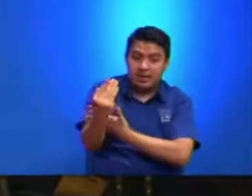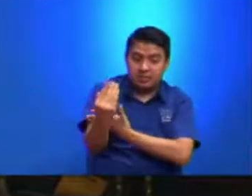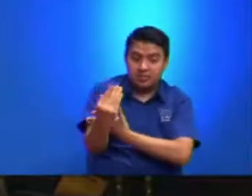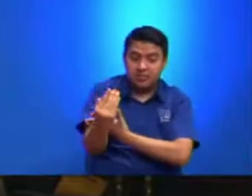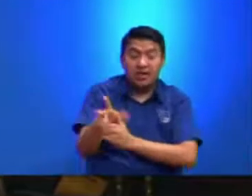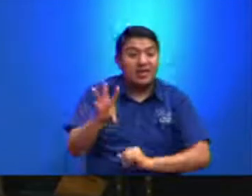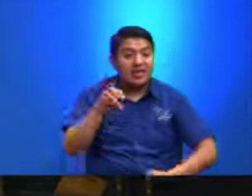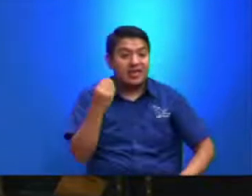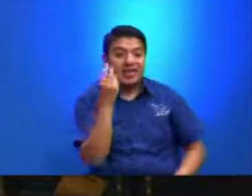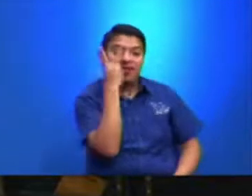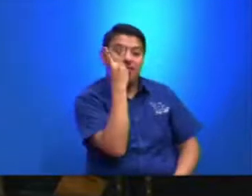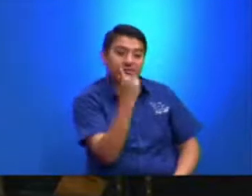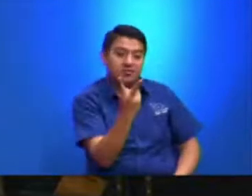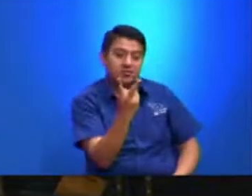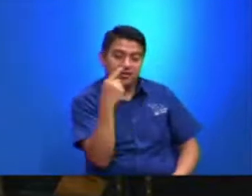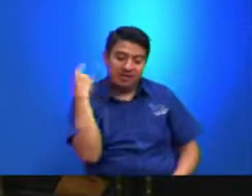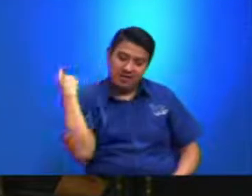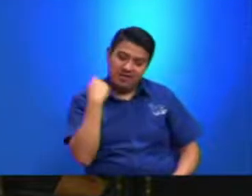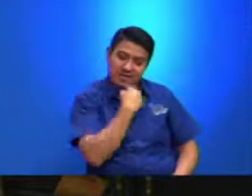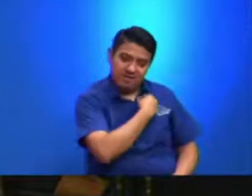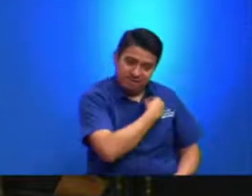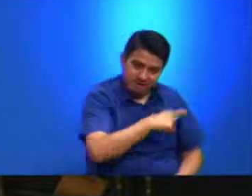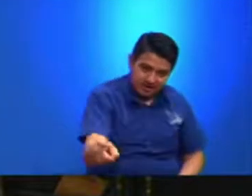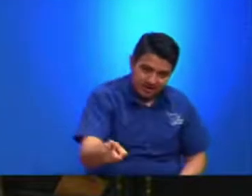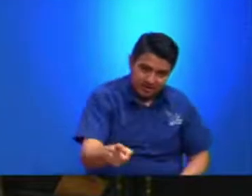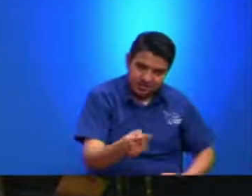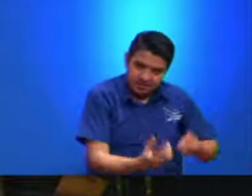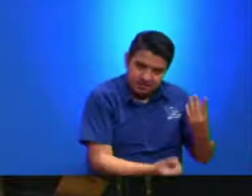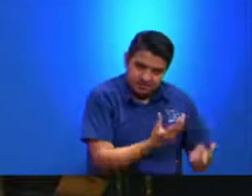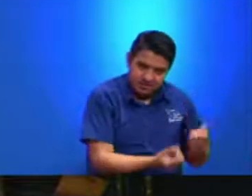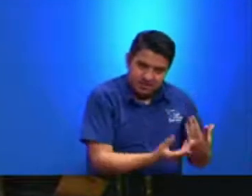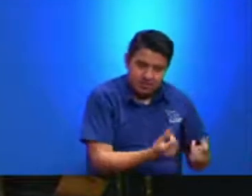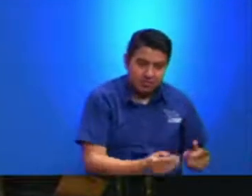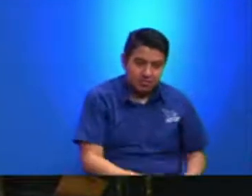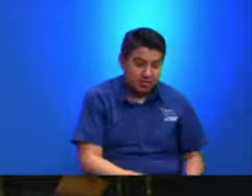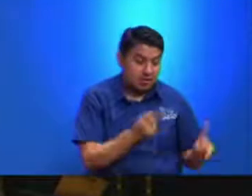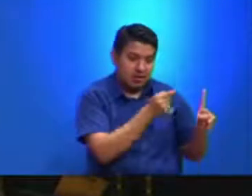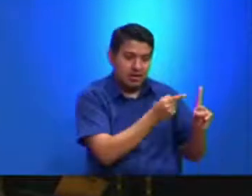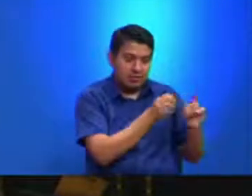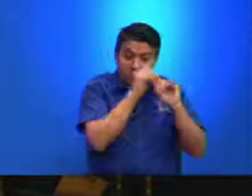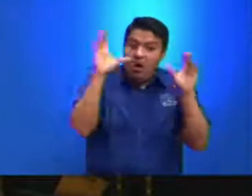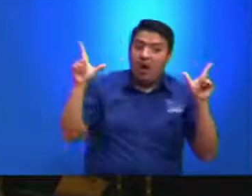dos ser echado al infierno. Uy, digo, este libro habla.